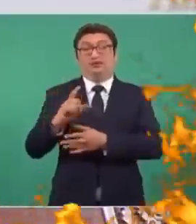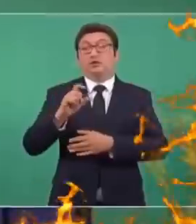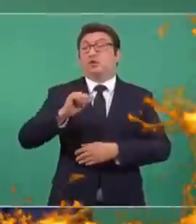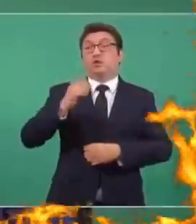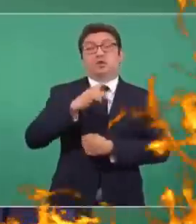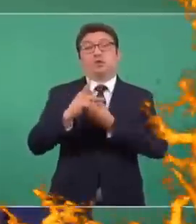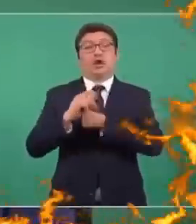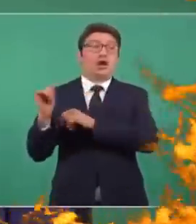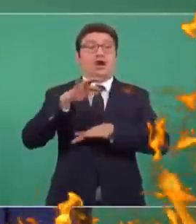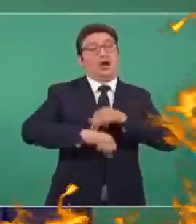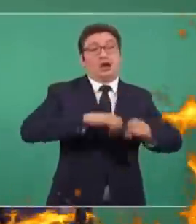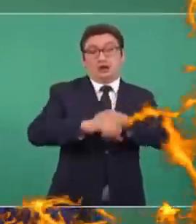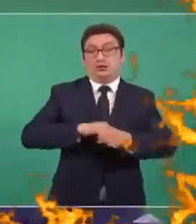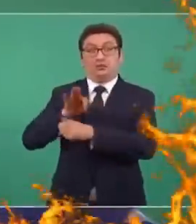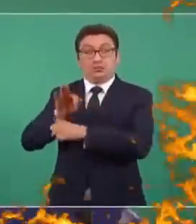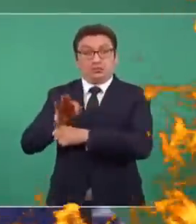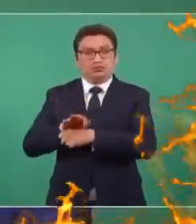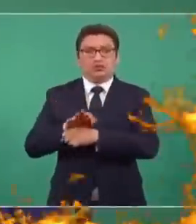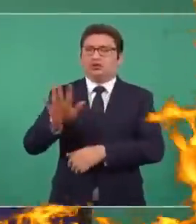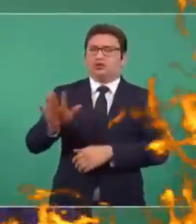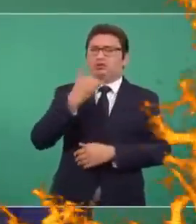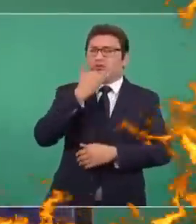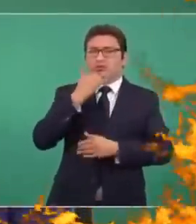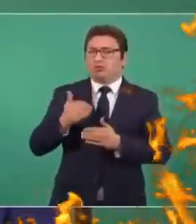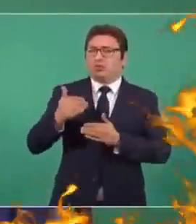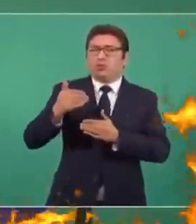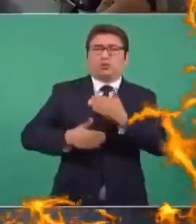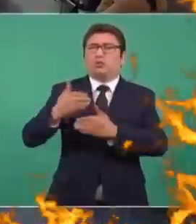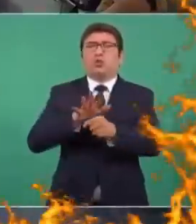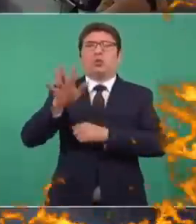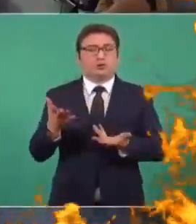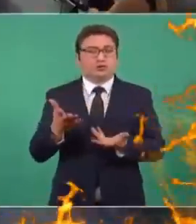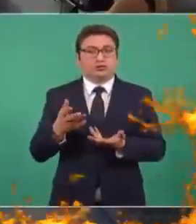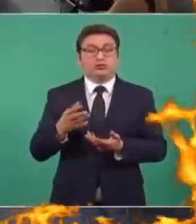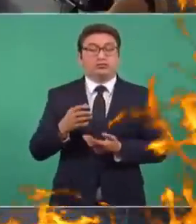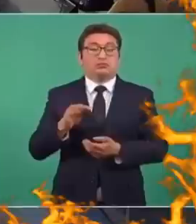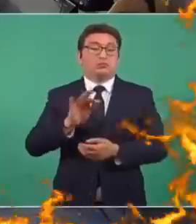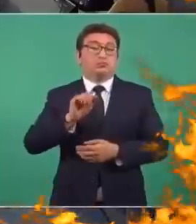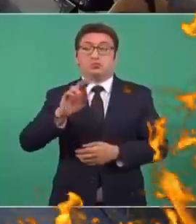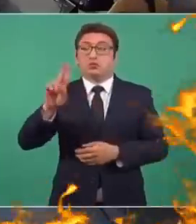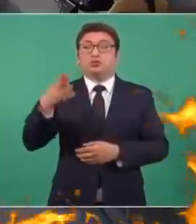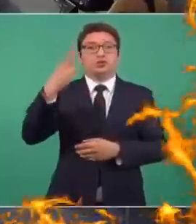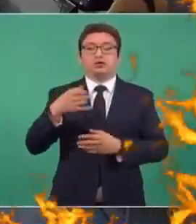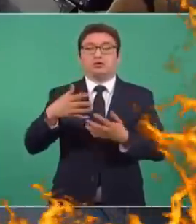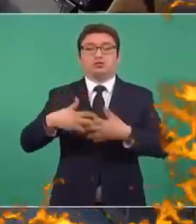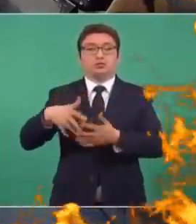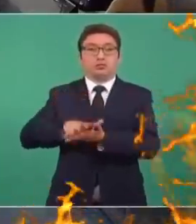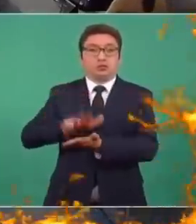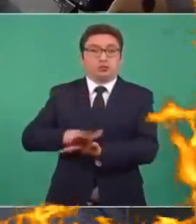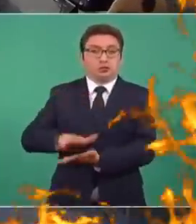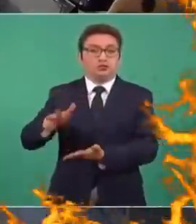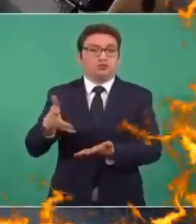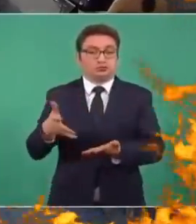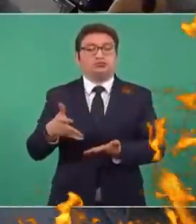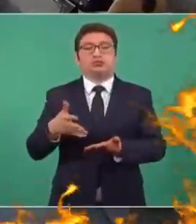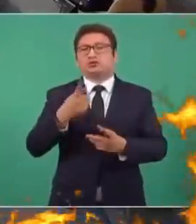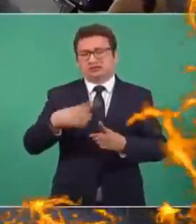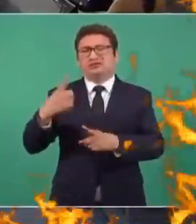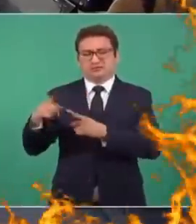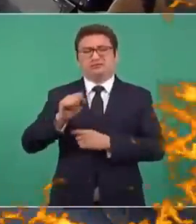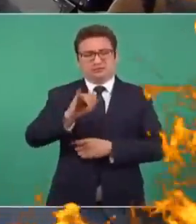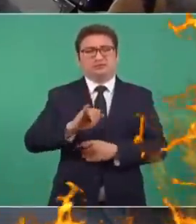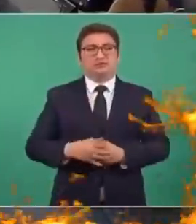invasiones qué adelanto tuvimos. Sí, la universidad. Sí, la imprenta. Sí, otras